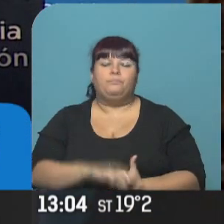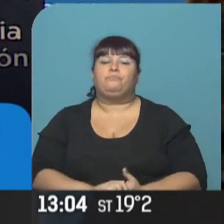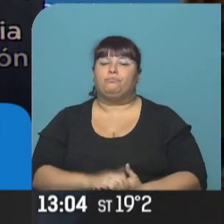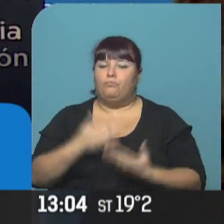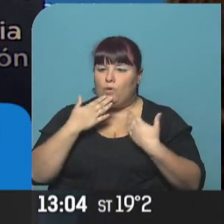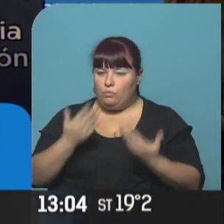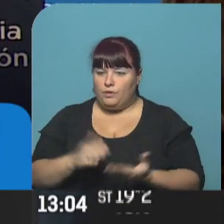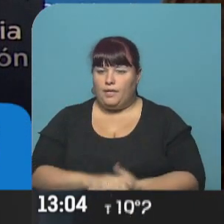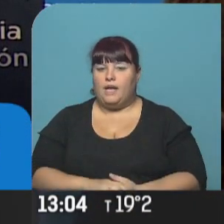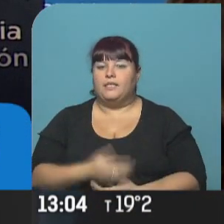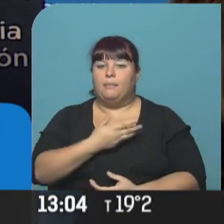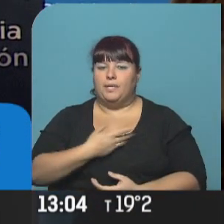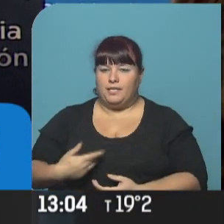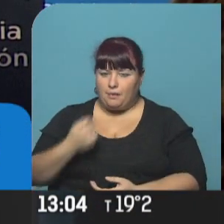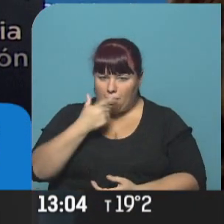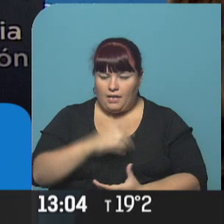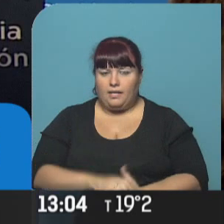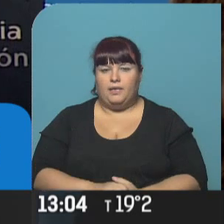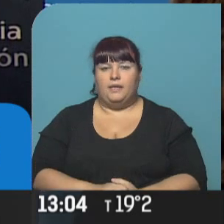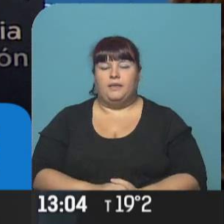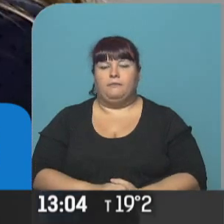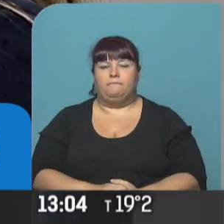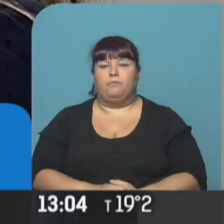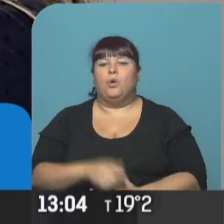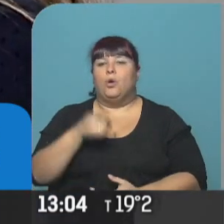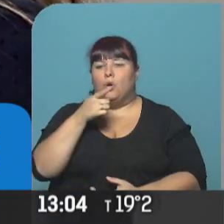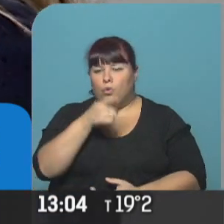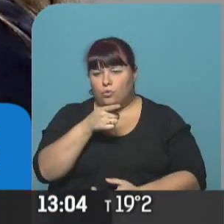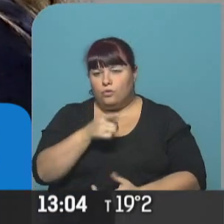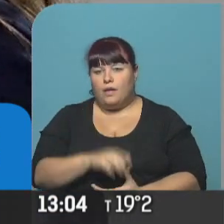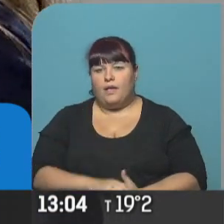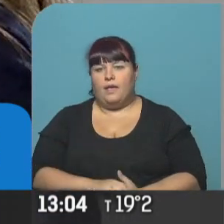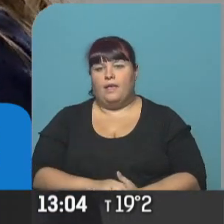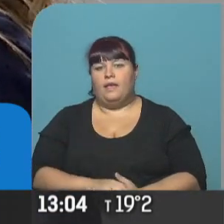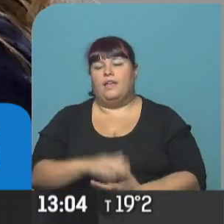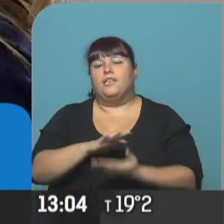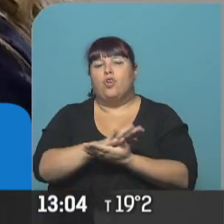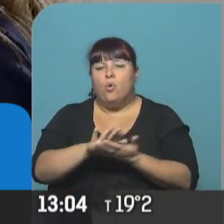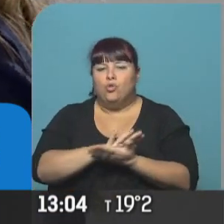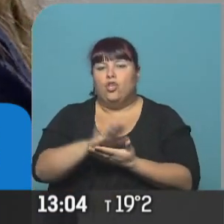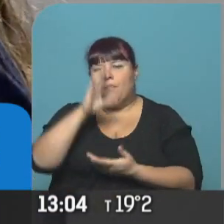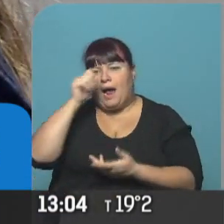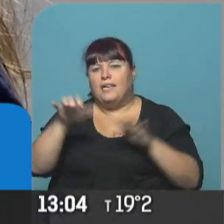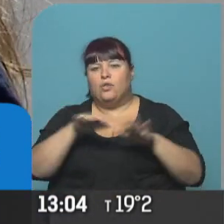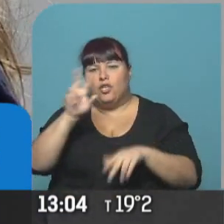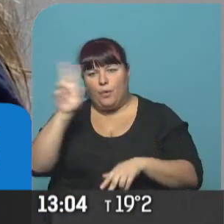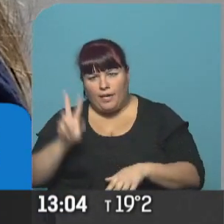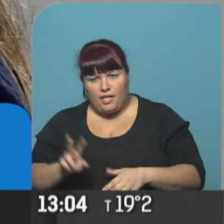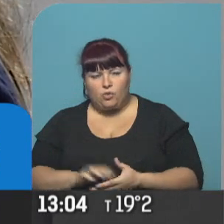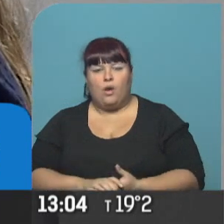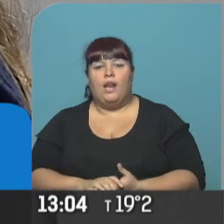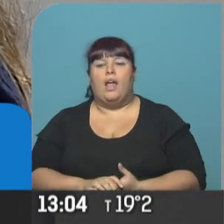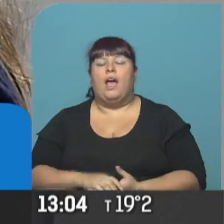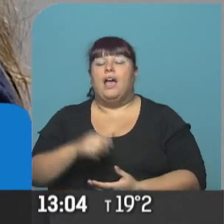Muchas gracias, presidente Macri. Usted desea soluciones diplomáticas a la situación en Venezuela. Si